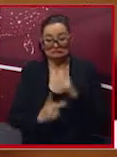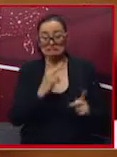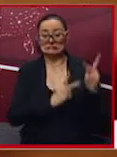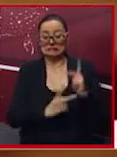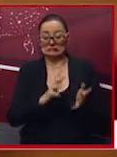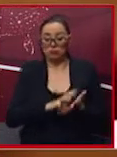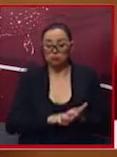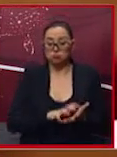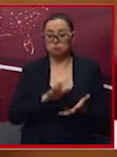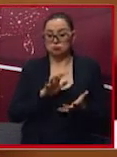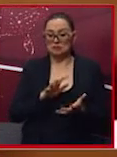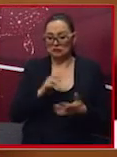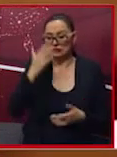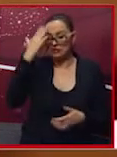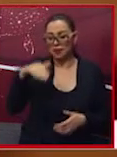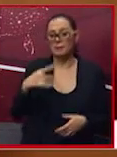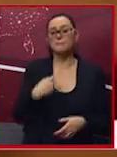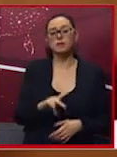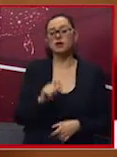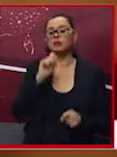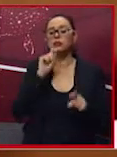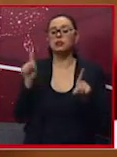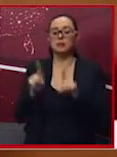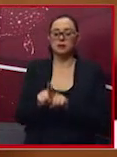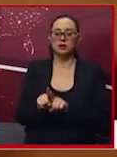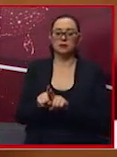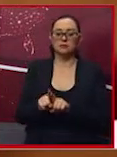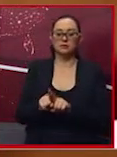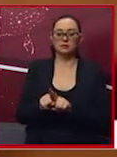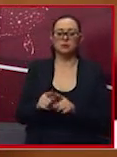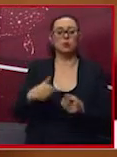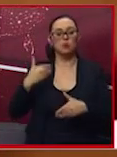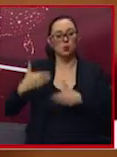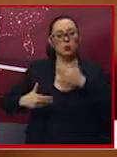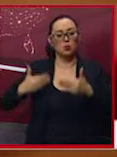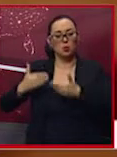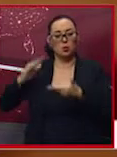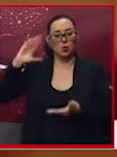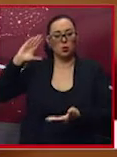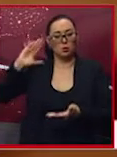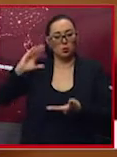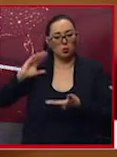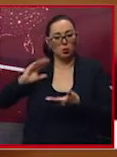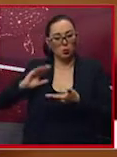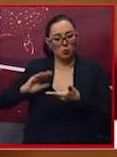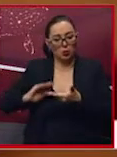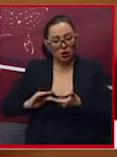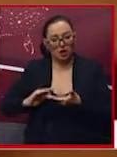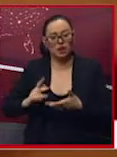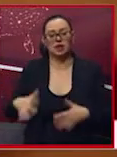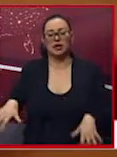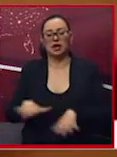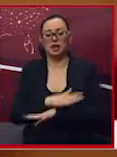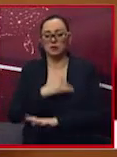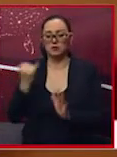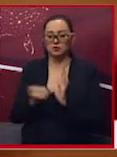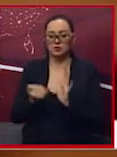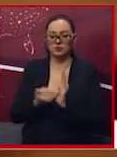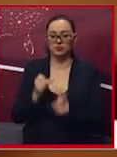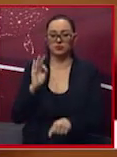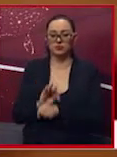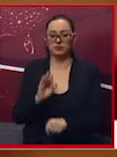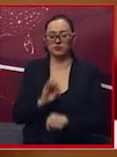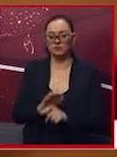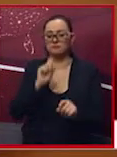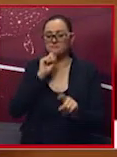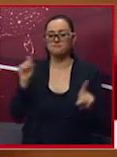embargo, dijo que ha tenido una trayectoria descendiente con un superávit y habló en defensa de la reforma fiscal. También se refirió a